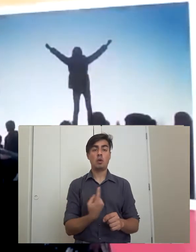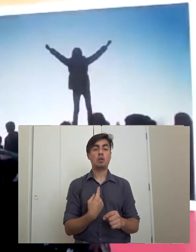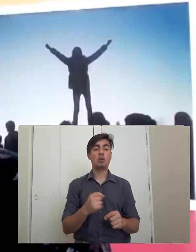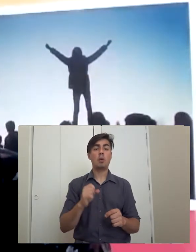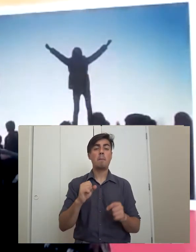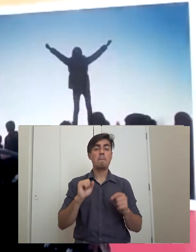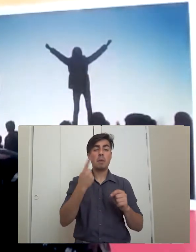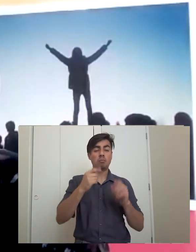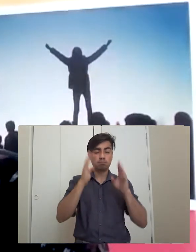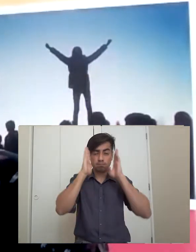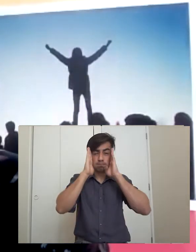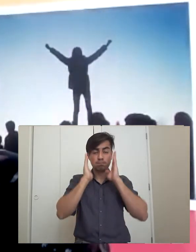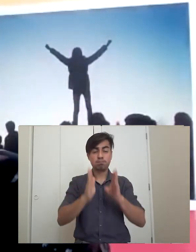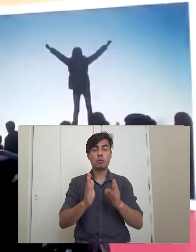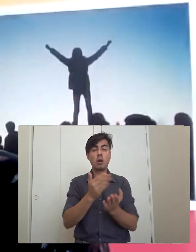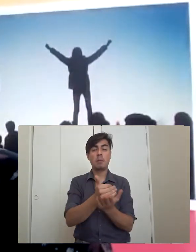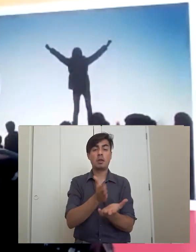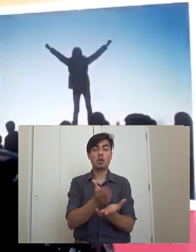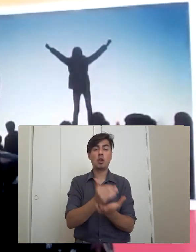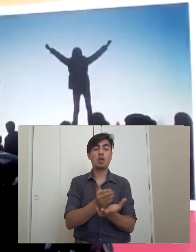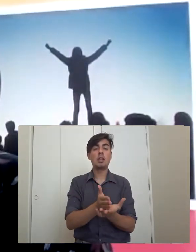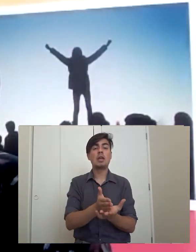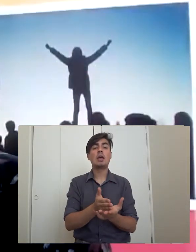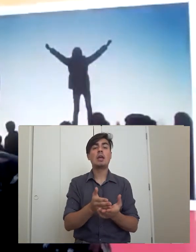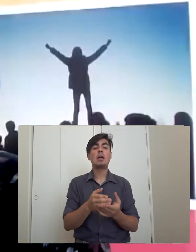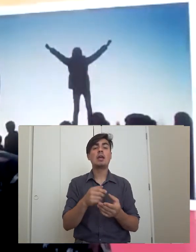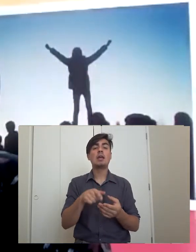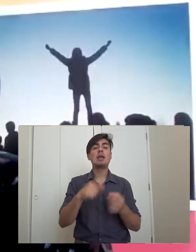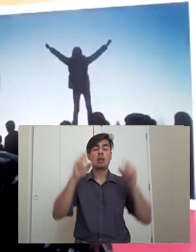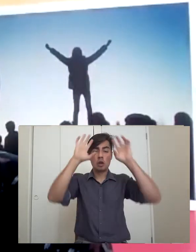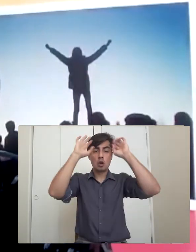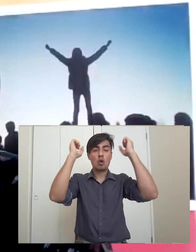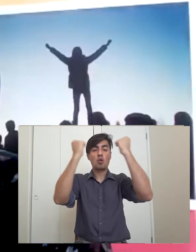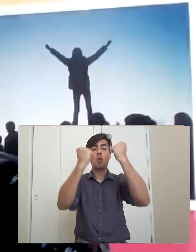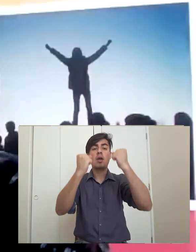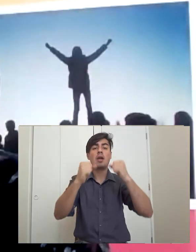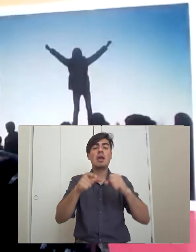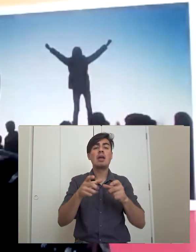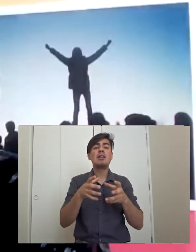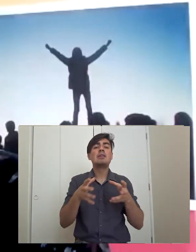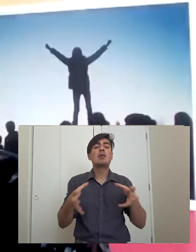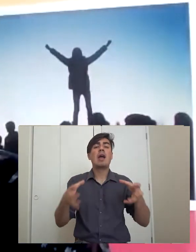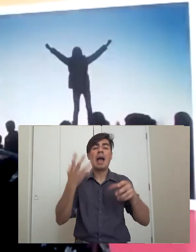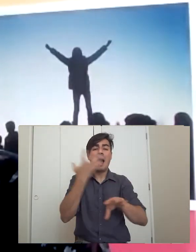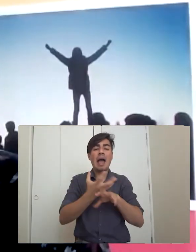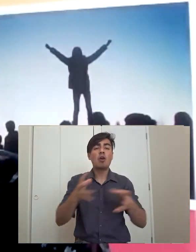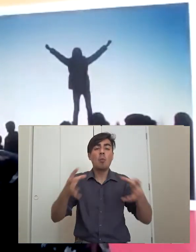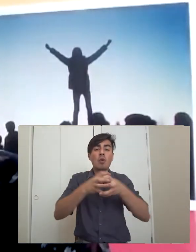Nuestro enfoque principal de metodología es que Noruega es una comunidad